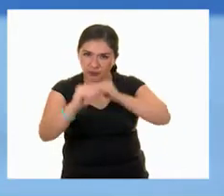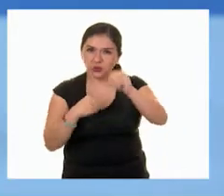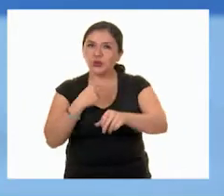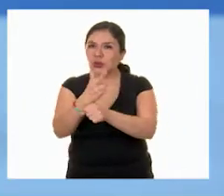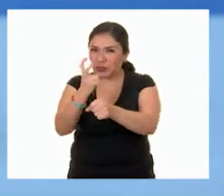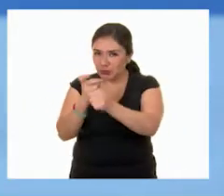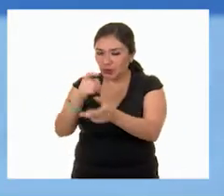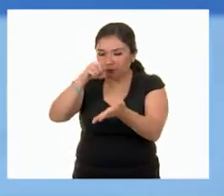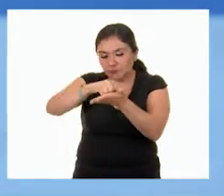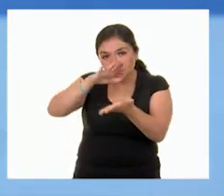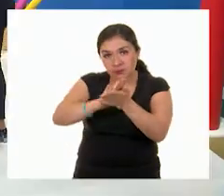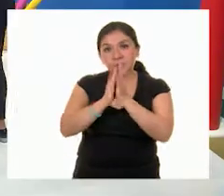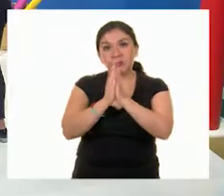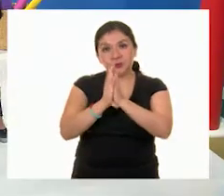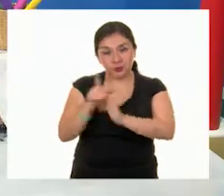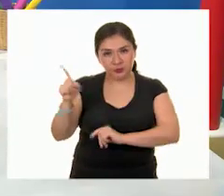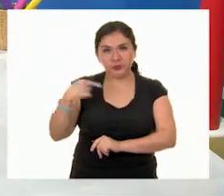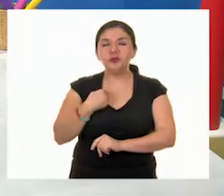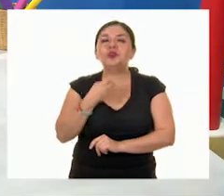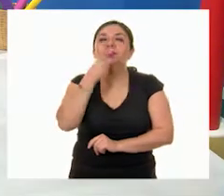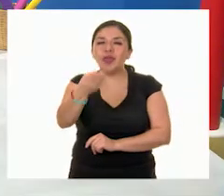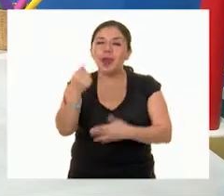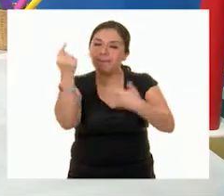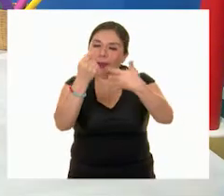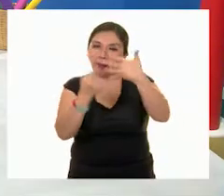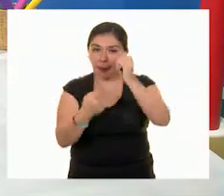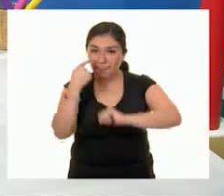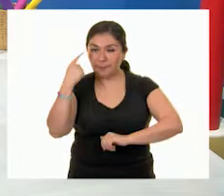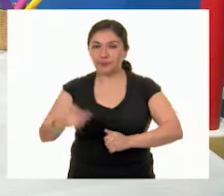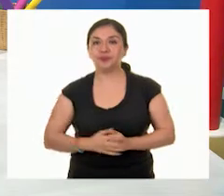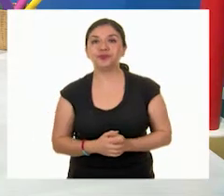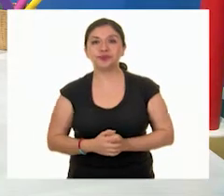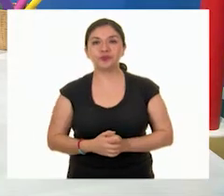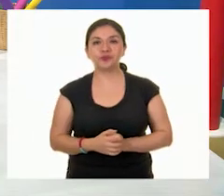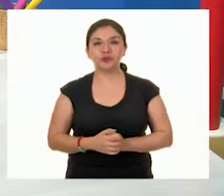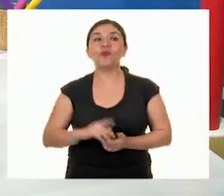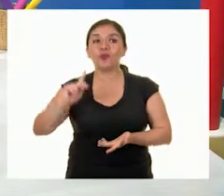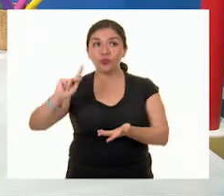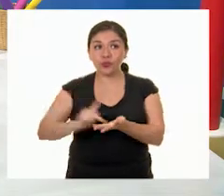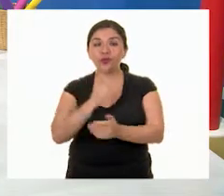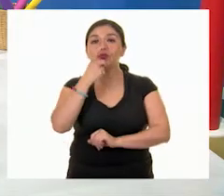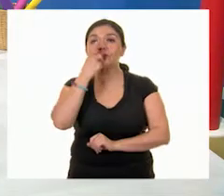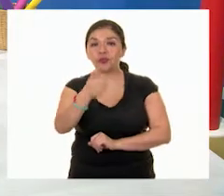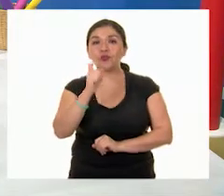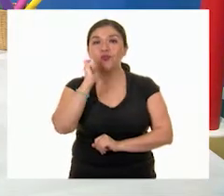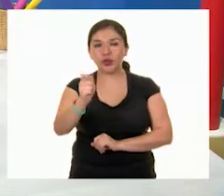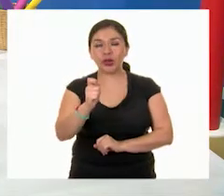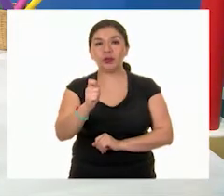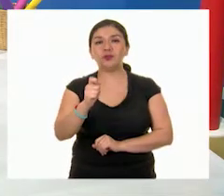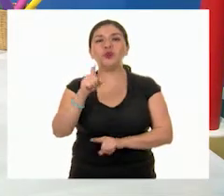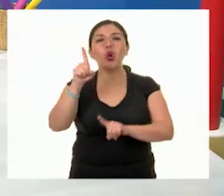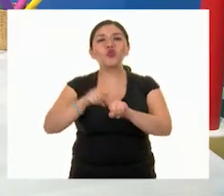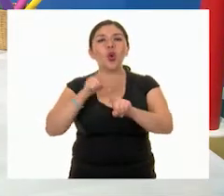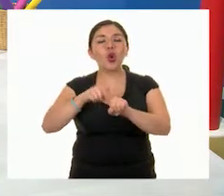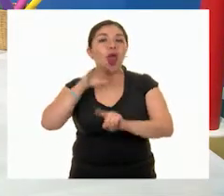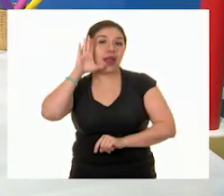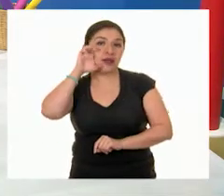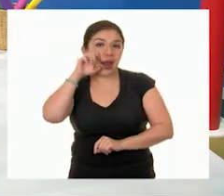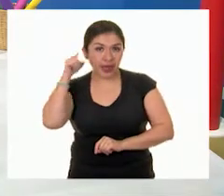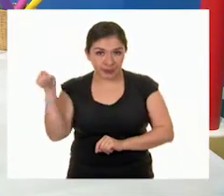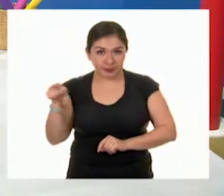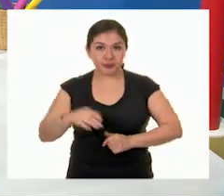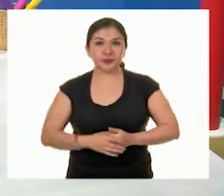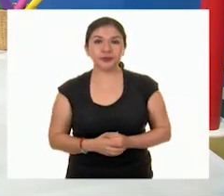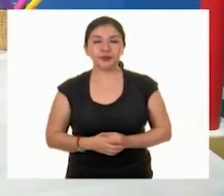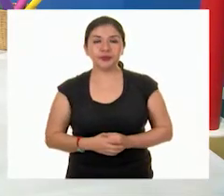las registremos, por favor. Te dicto, María. Entonces, volvemos a colocar el prisma naranja